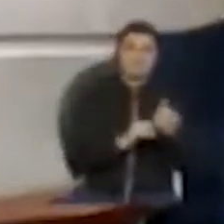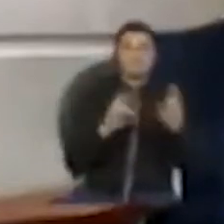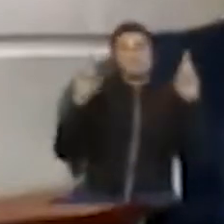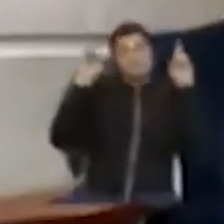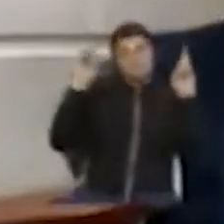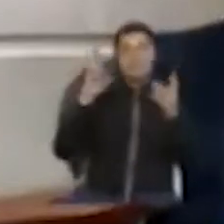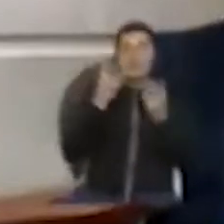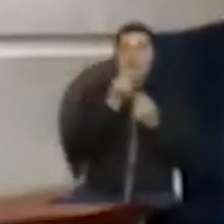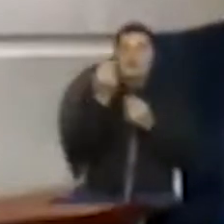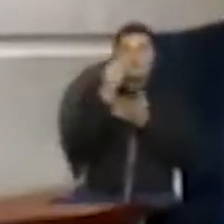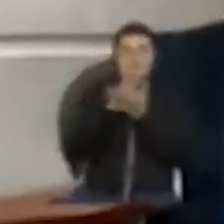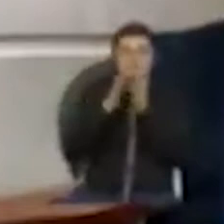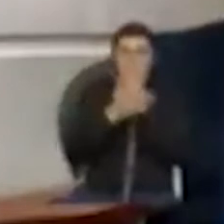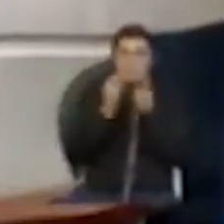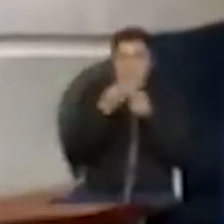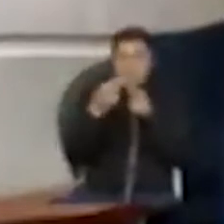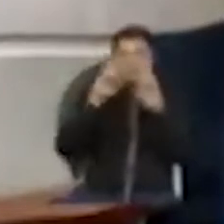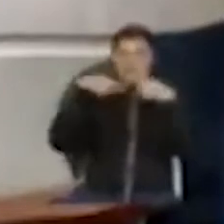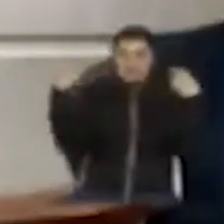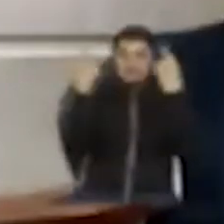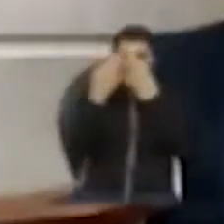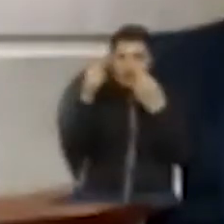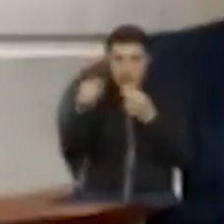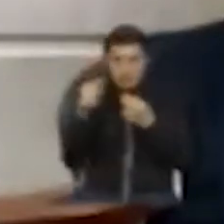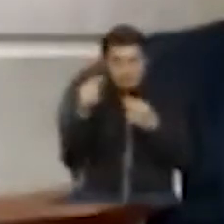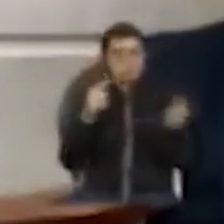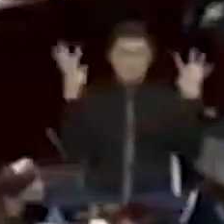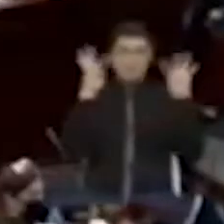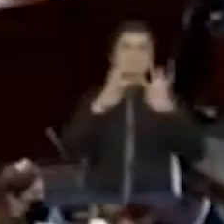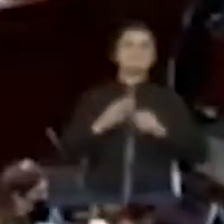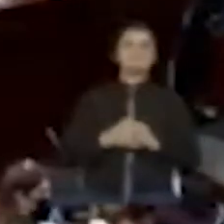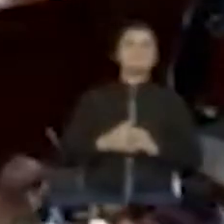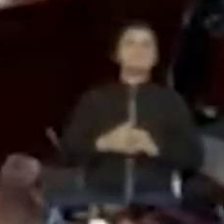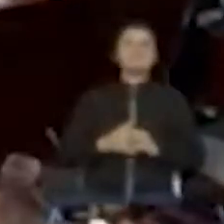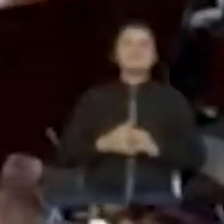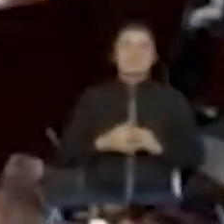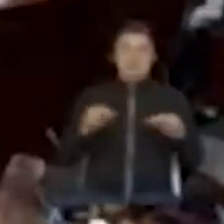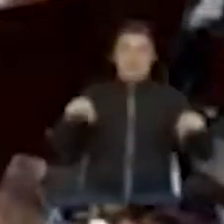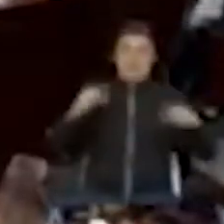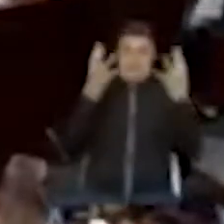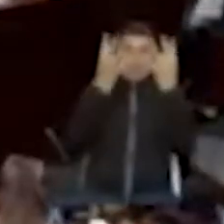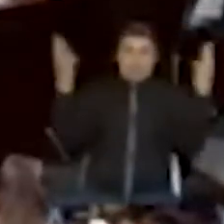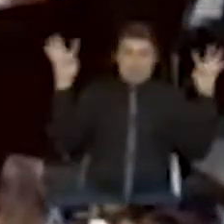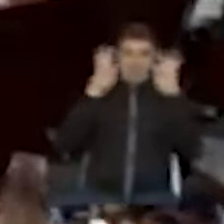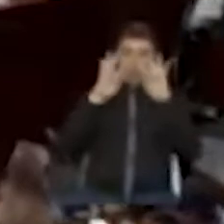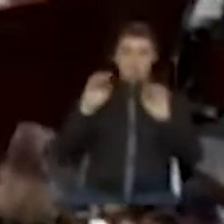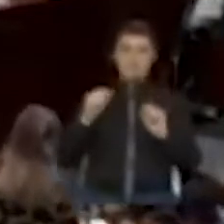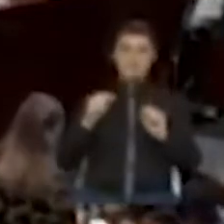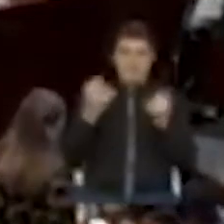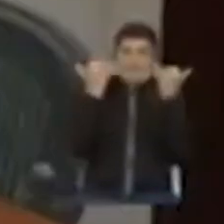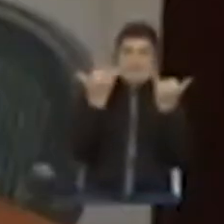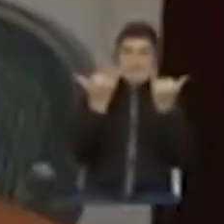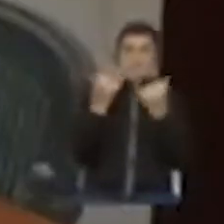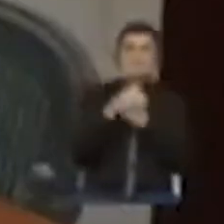la Comisión de Paz en su próxima sesión tenga en cuenta la solicitud del senador Carreño. Aquí en el Senado de la República, hoy